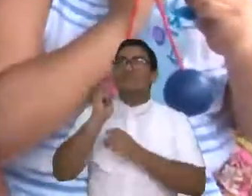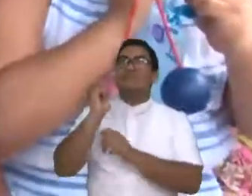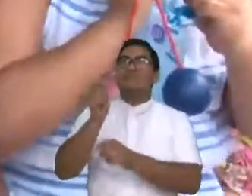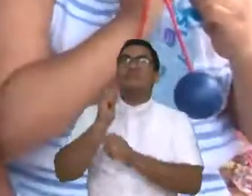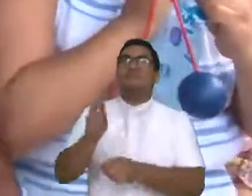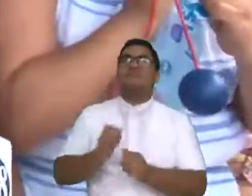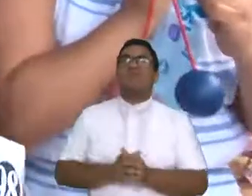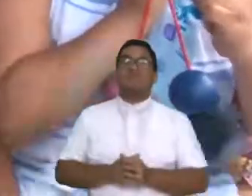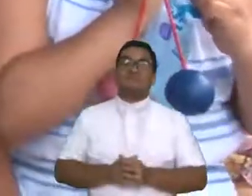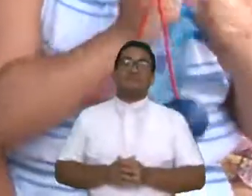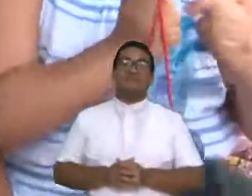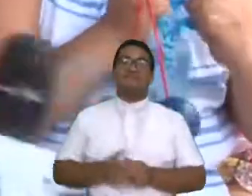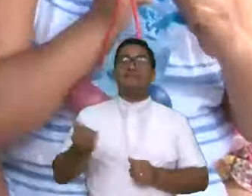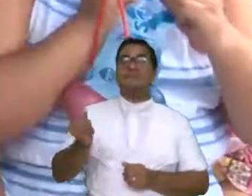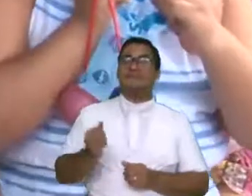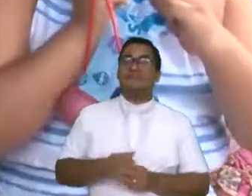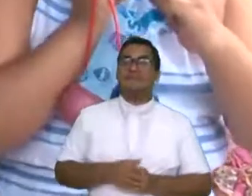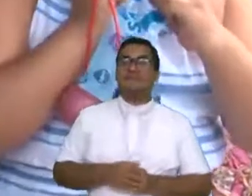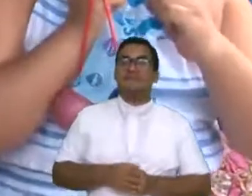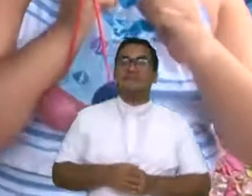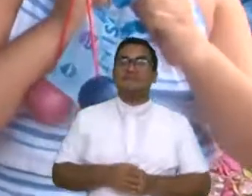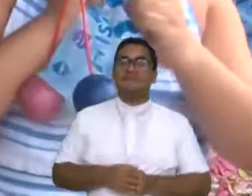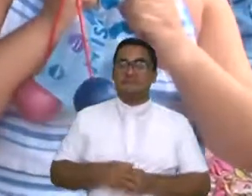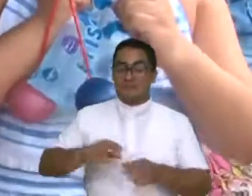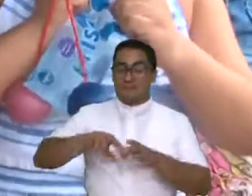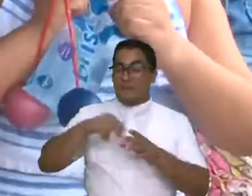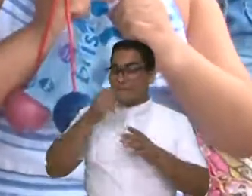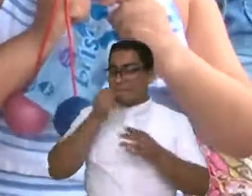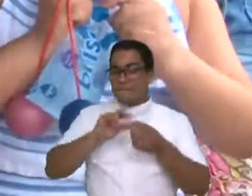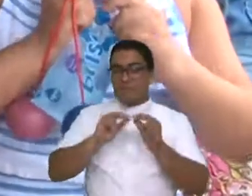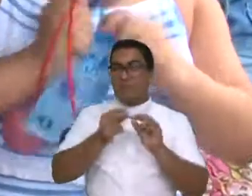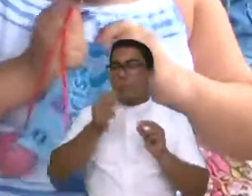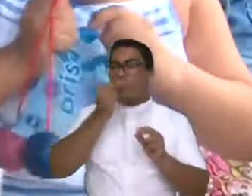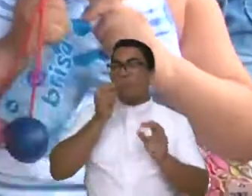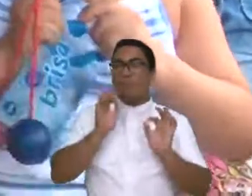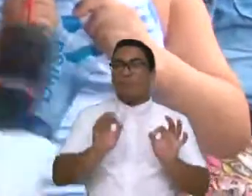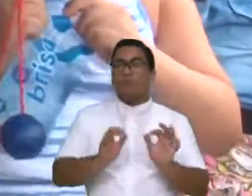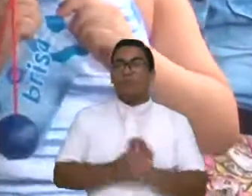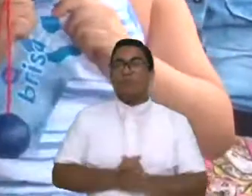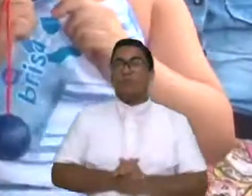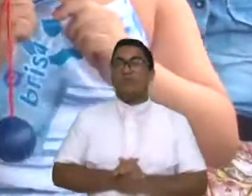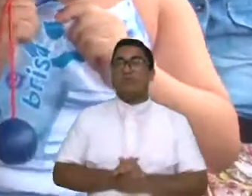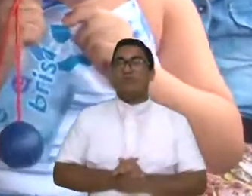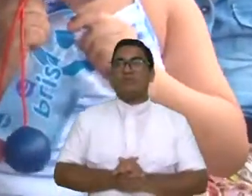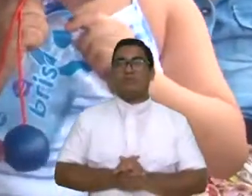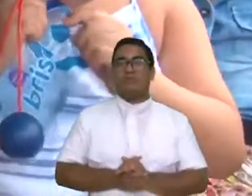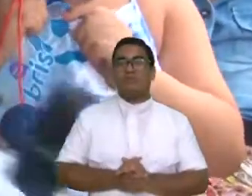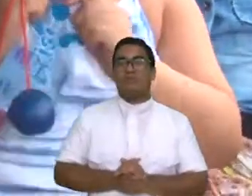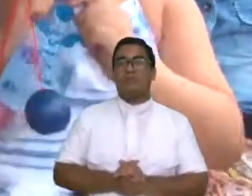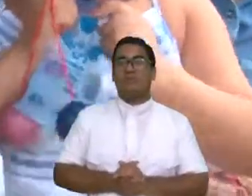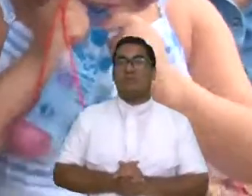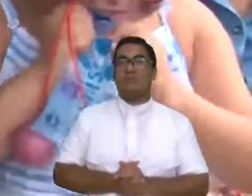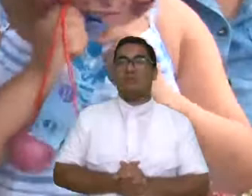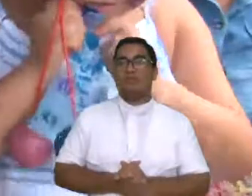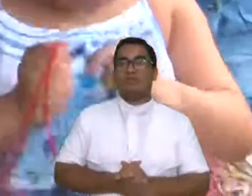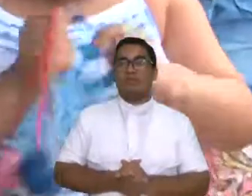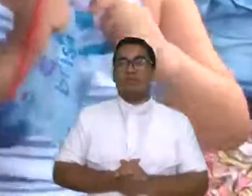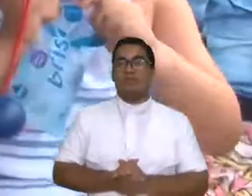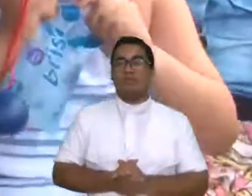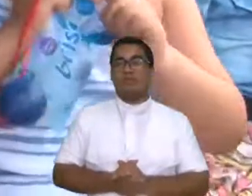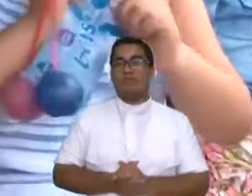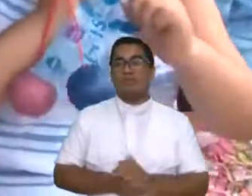piñatas? Sí. ¿Para agarrar caramelo? Sí. Sí. ¿Te gustan las piñatas? Sí. ¿Bastante?